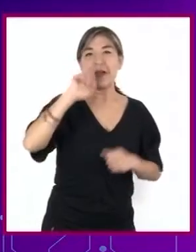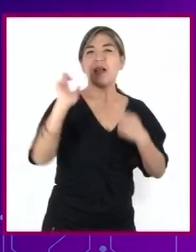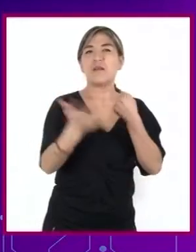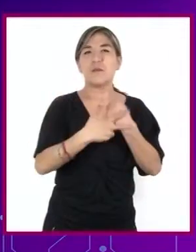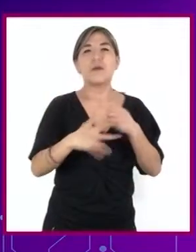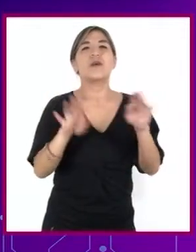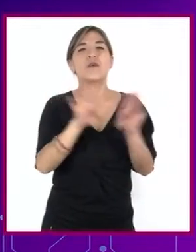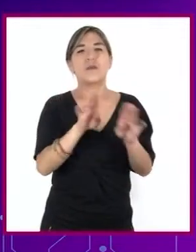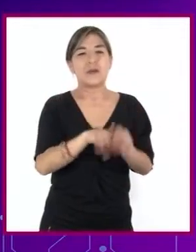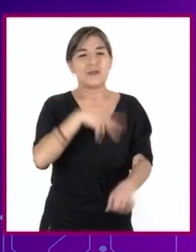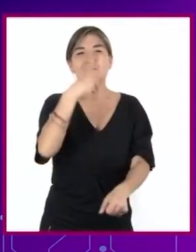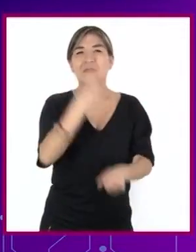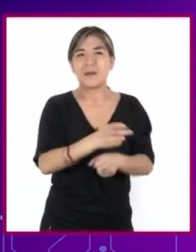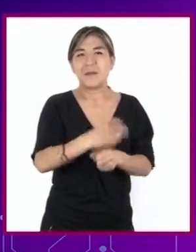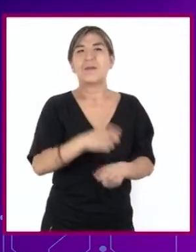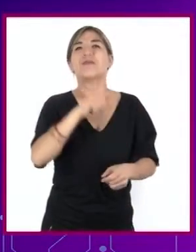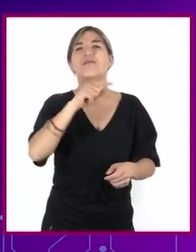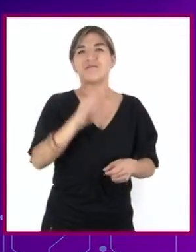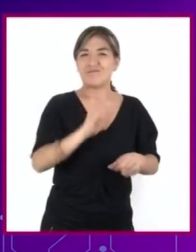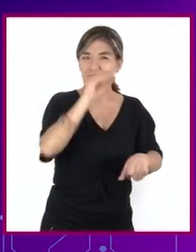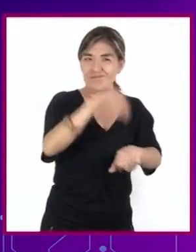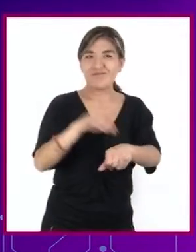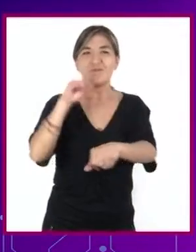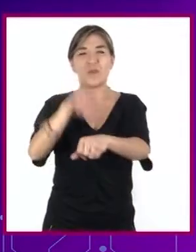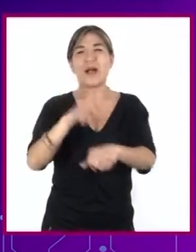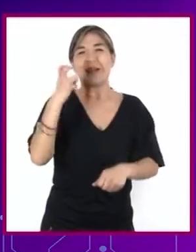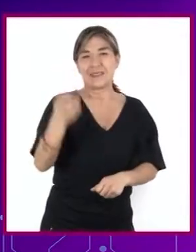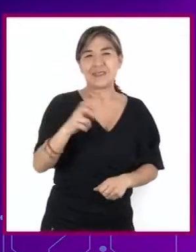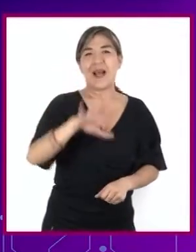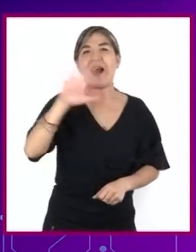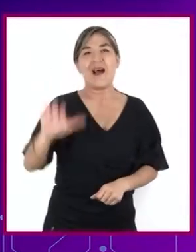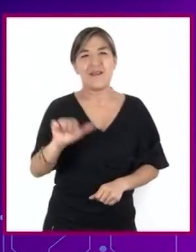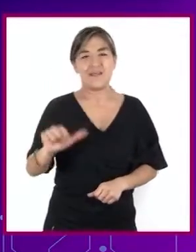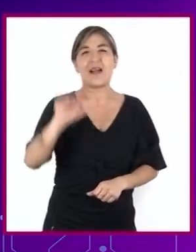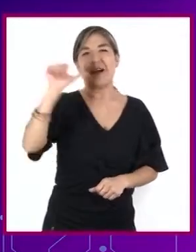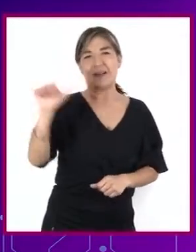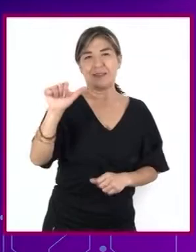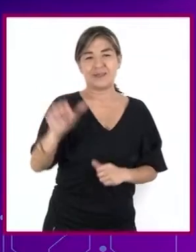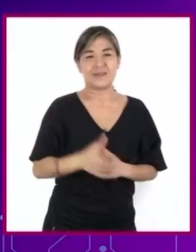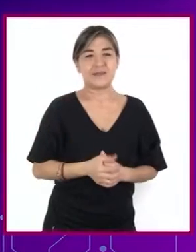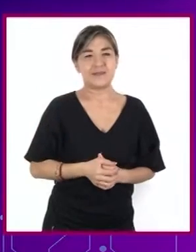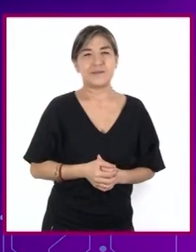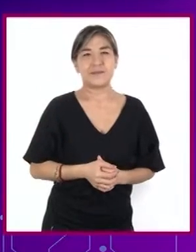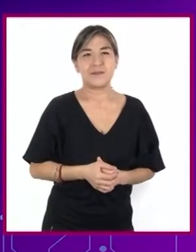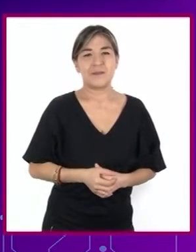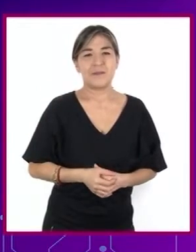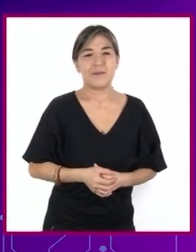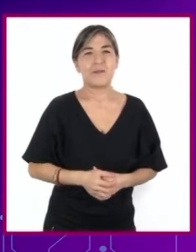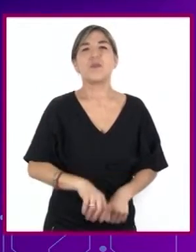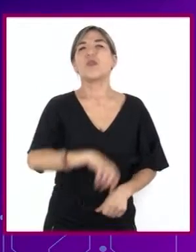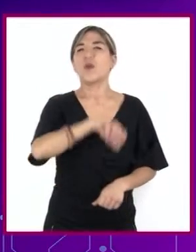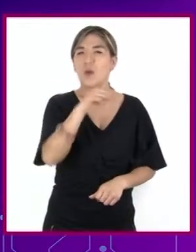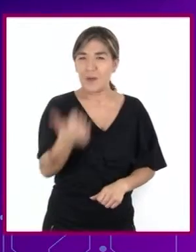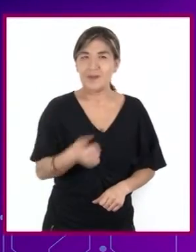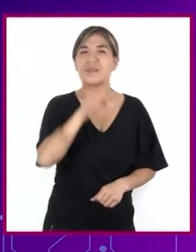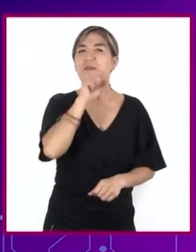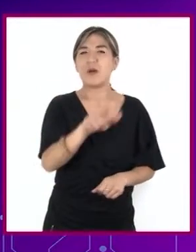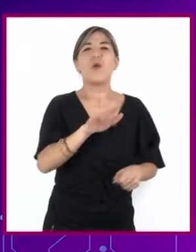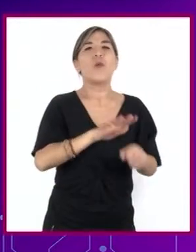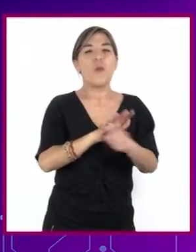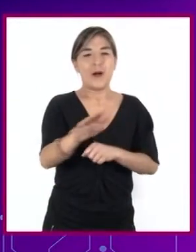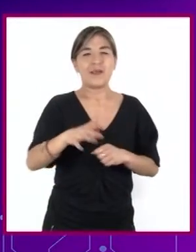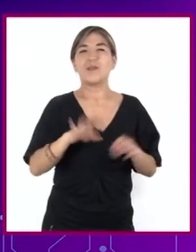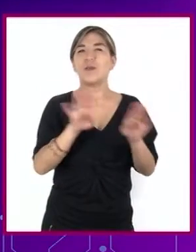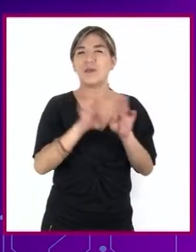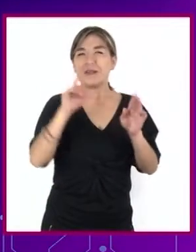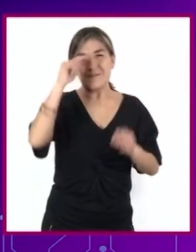una segunda etapa expansionista sobre África y Asia. Pero otra motivación, no menos importante, fue